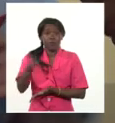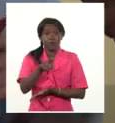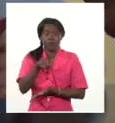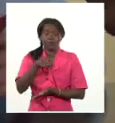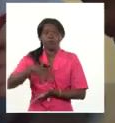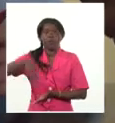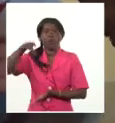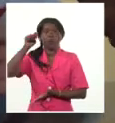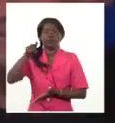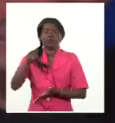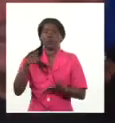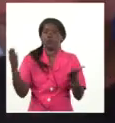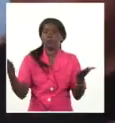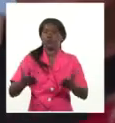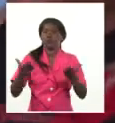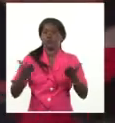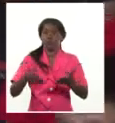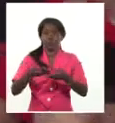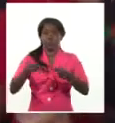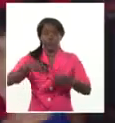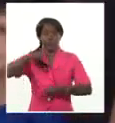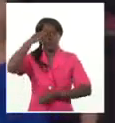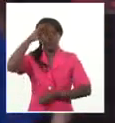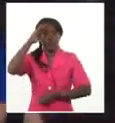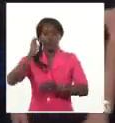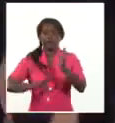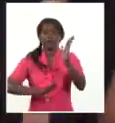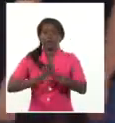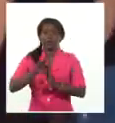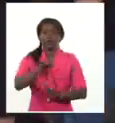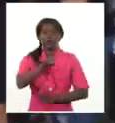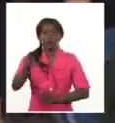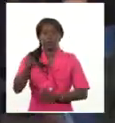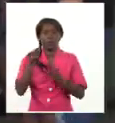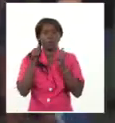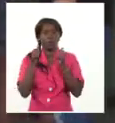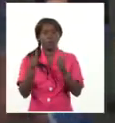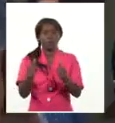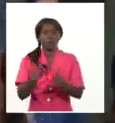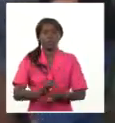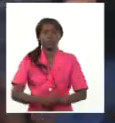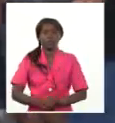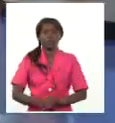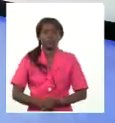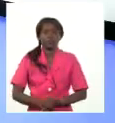en la tierra cubana en Villa Clara Belkis Vidal sistema informativo de la televisión cubana